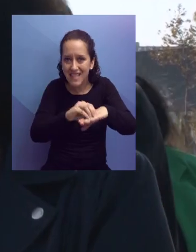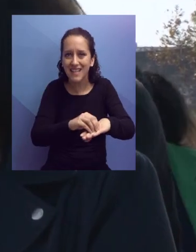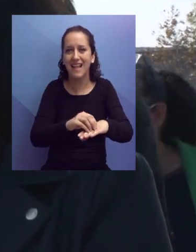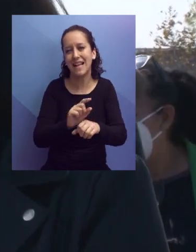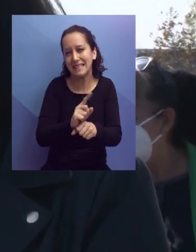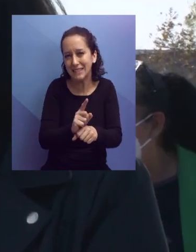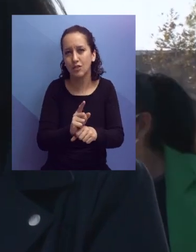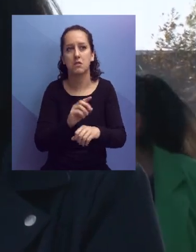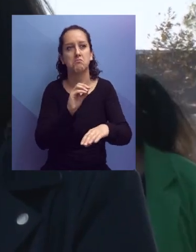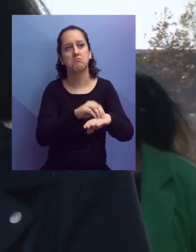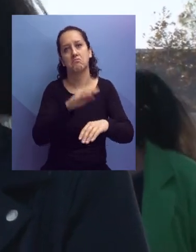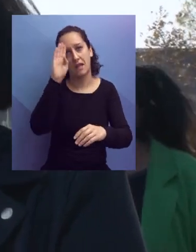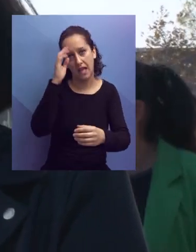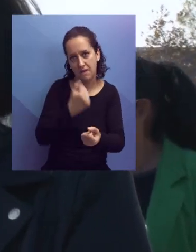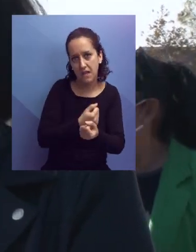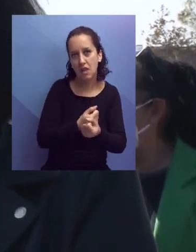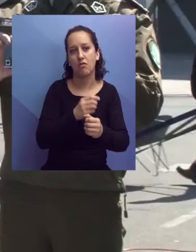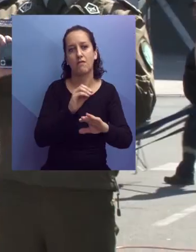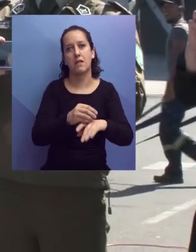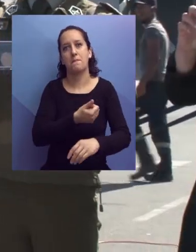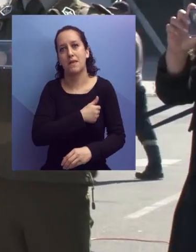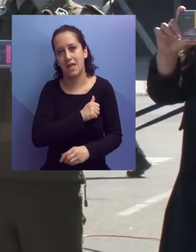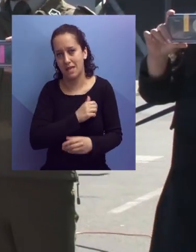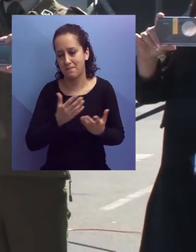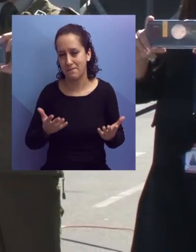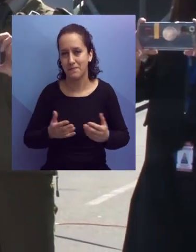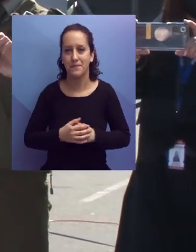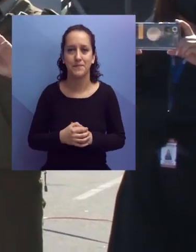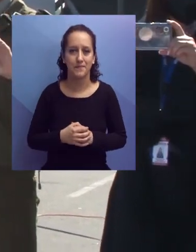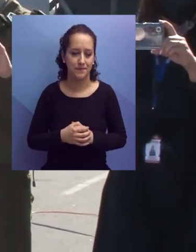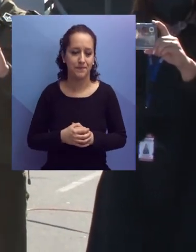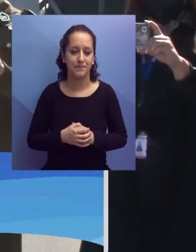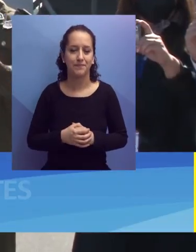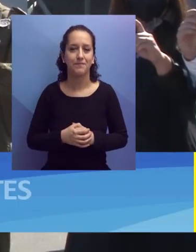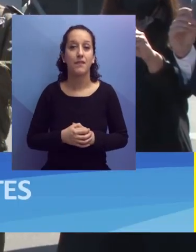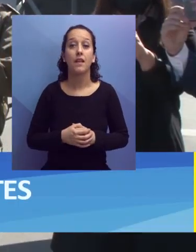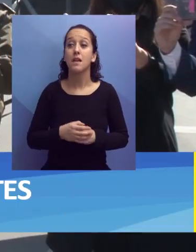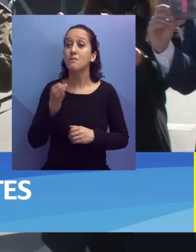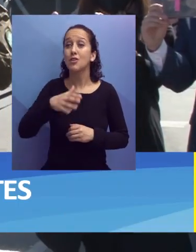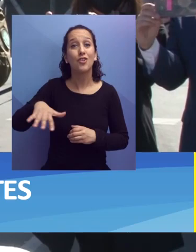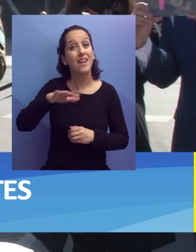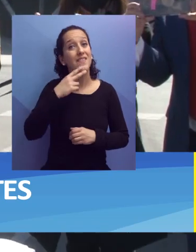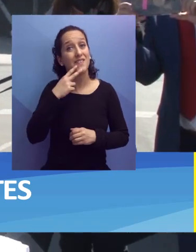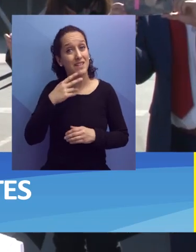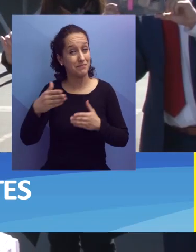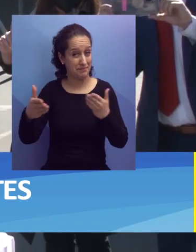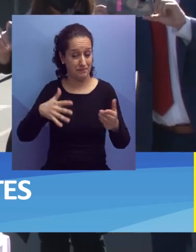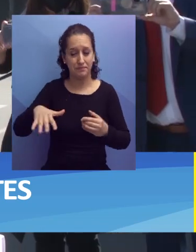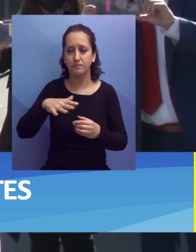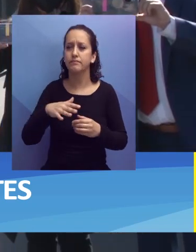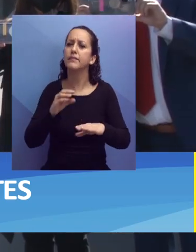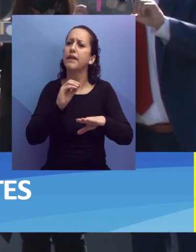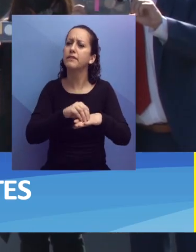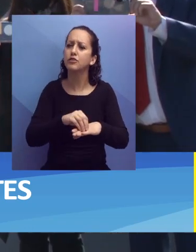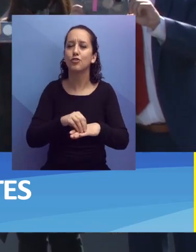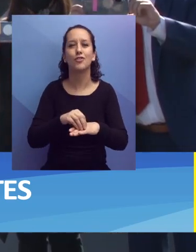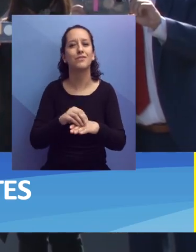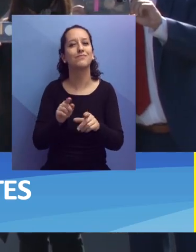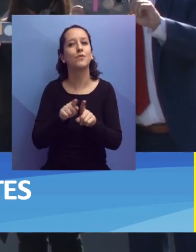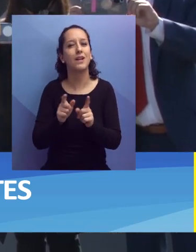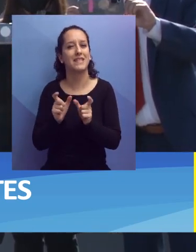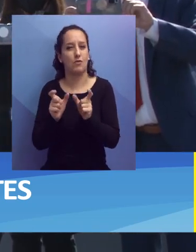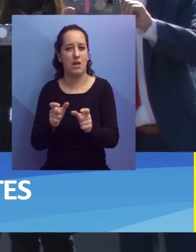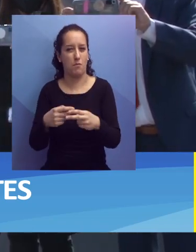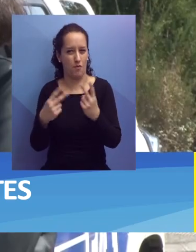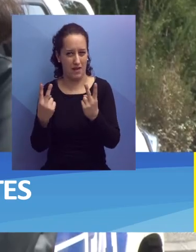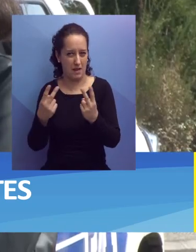avisar a los entes, a los carabineros, a la PDI. El convenio permite que los vecinos canalicen la información de vehículos robados con la Dirección